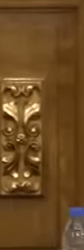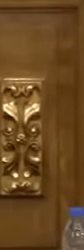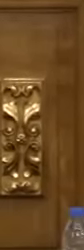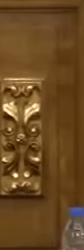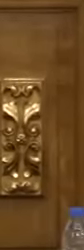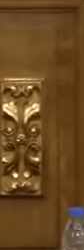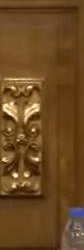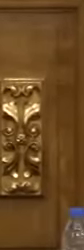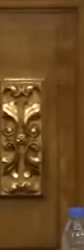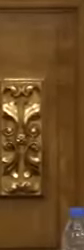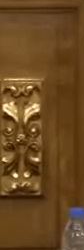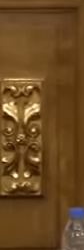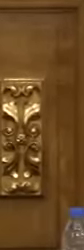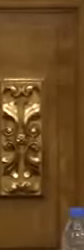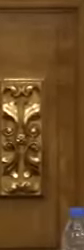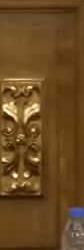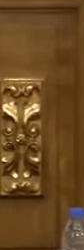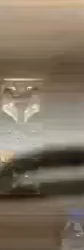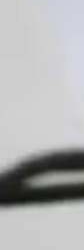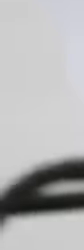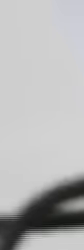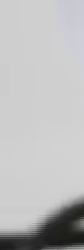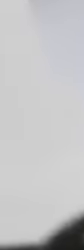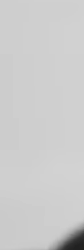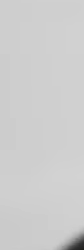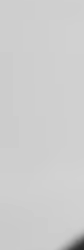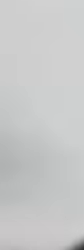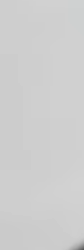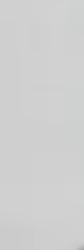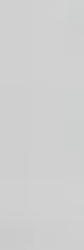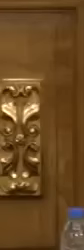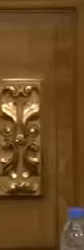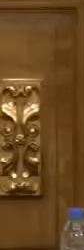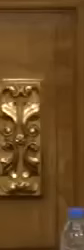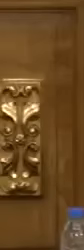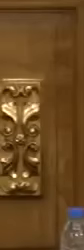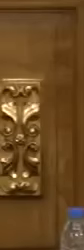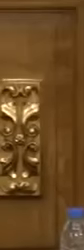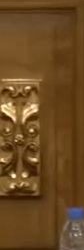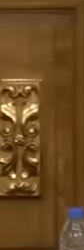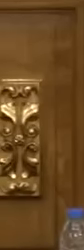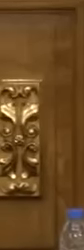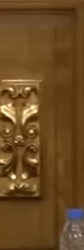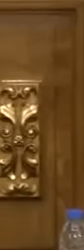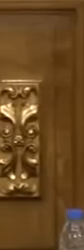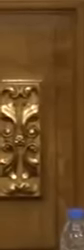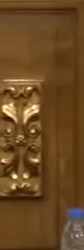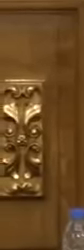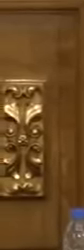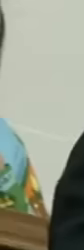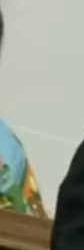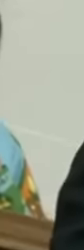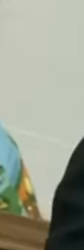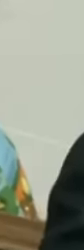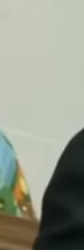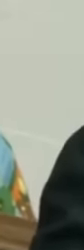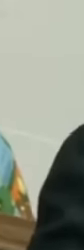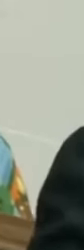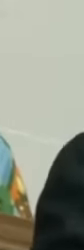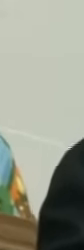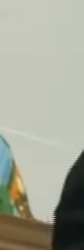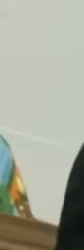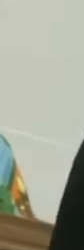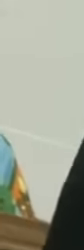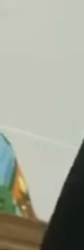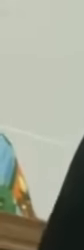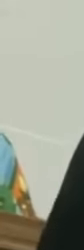demanda oficial que se usa como razón el default el 10 de mayo. Después tenemos el 20 de mayo, el mismo día de las elecciones en este país